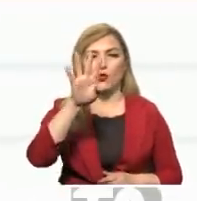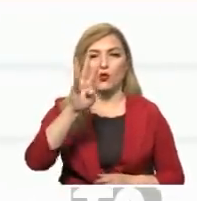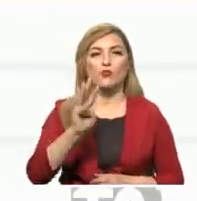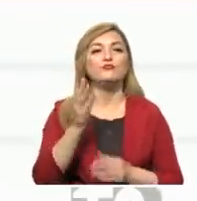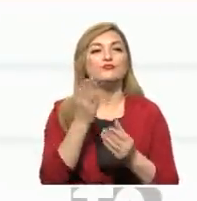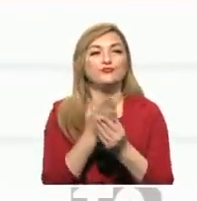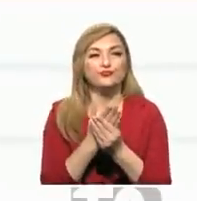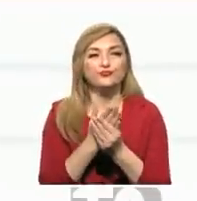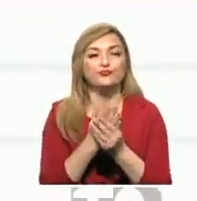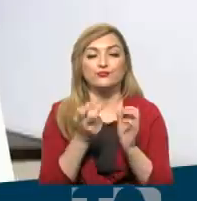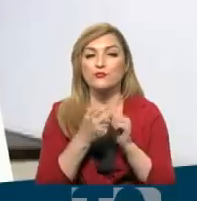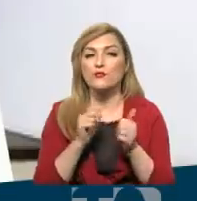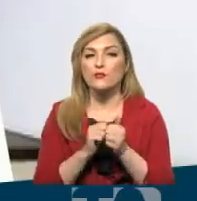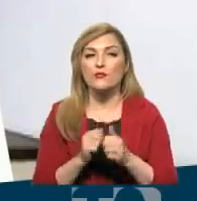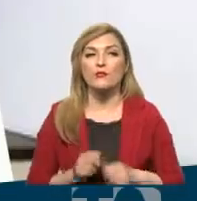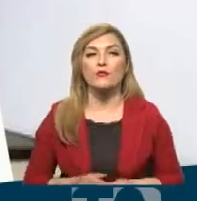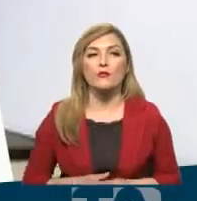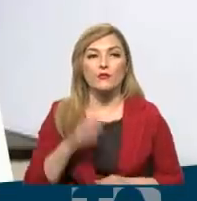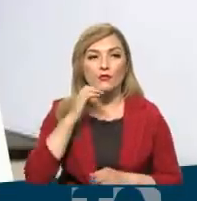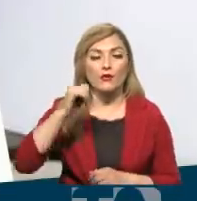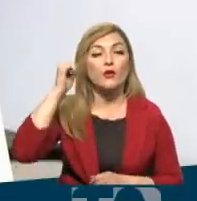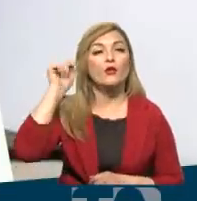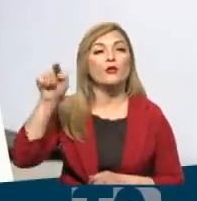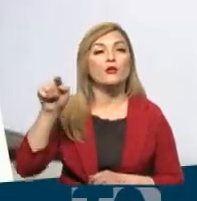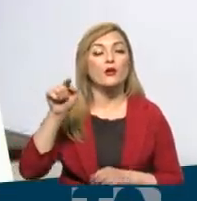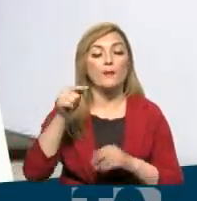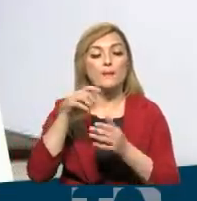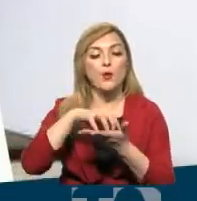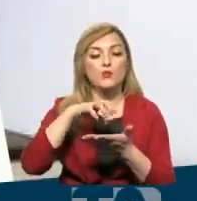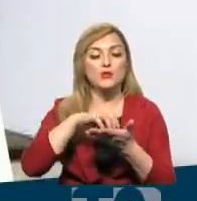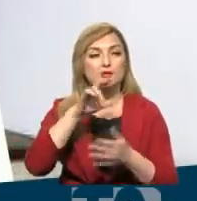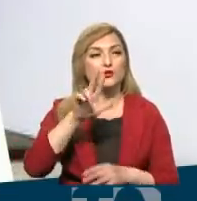346 actas con novedad. Hasta ayer esta provincia tenía